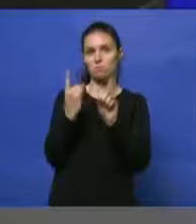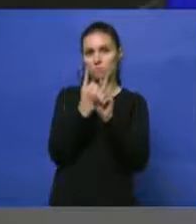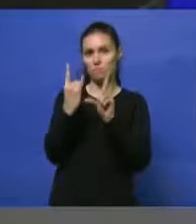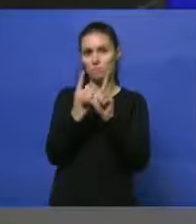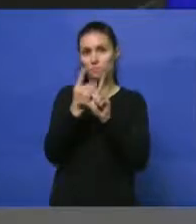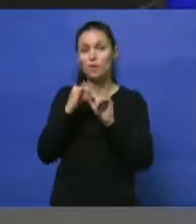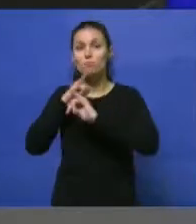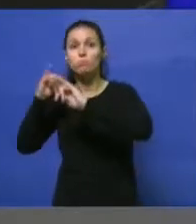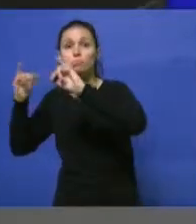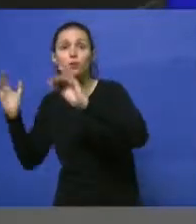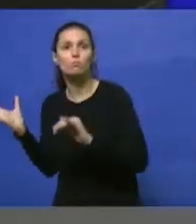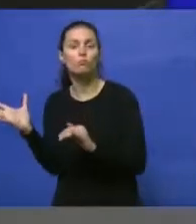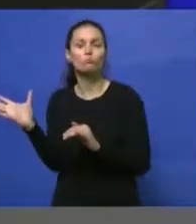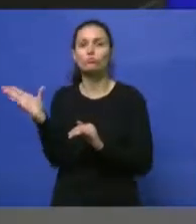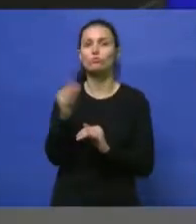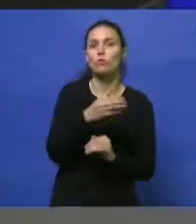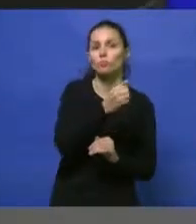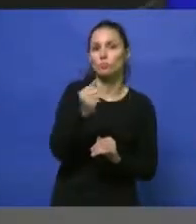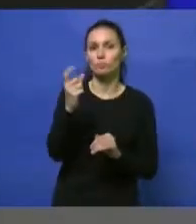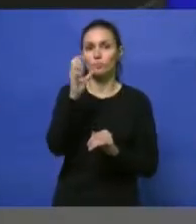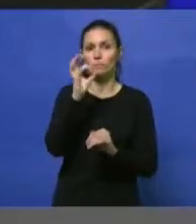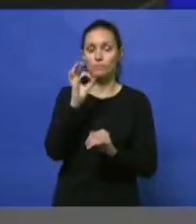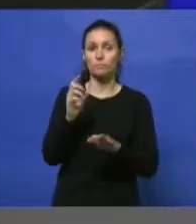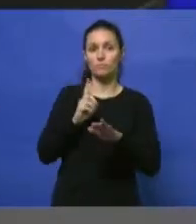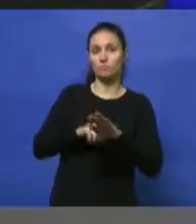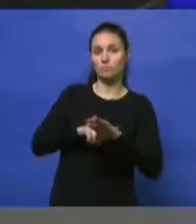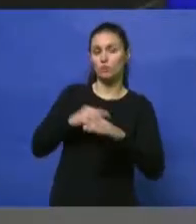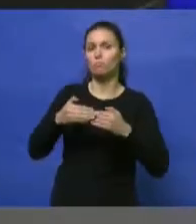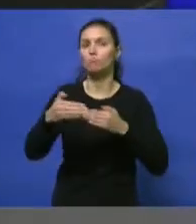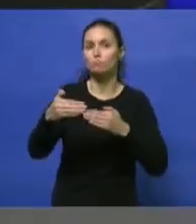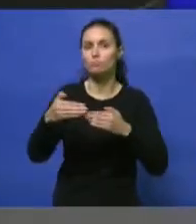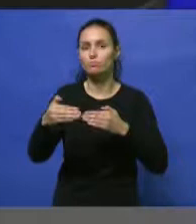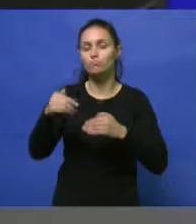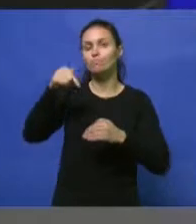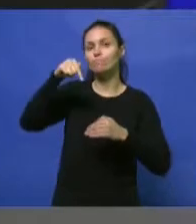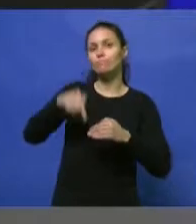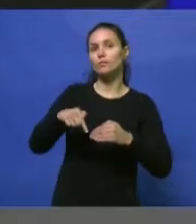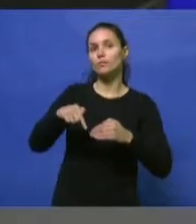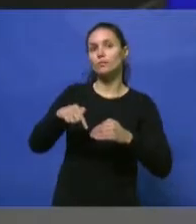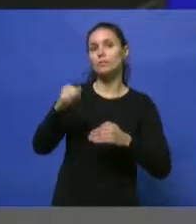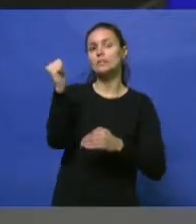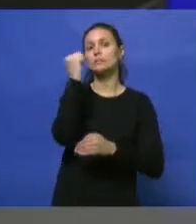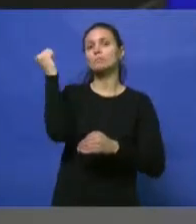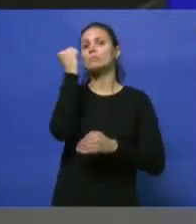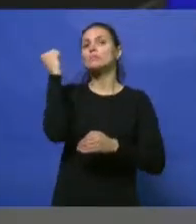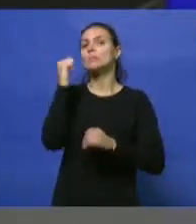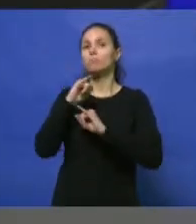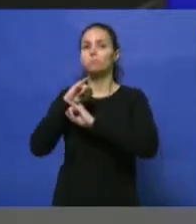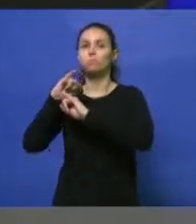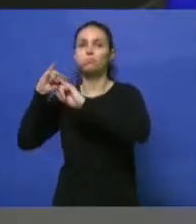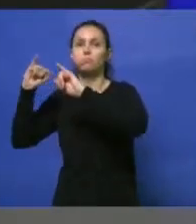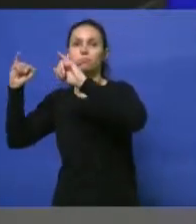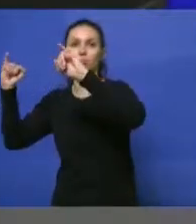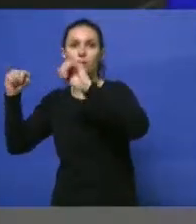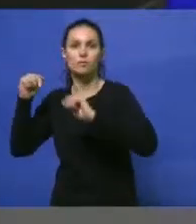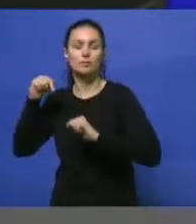estar comentando en el correr de los 60 minutos próximos. Pero hay oportunidades en las que consideramos que la noticia es tan importante que